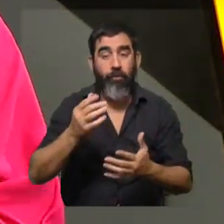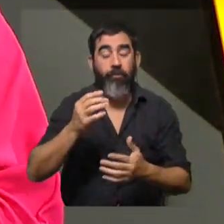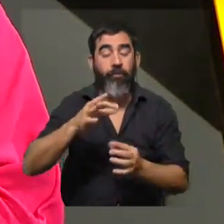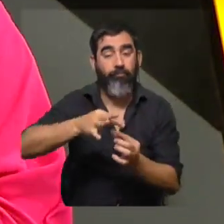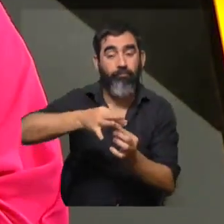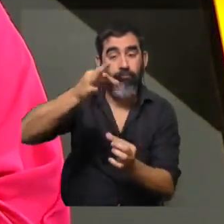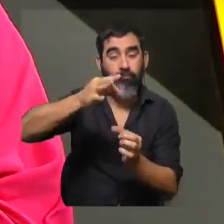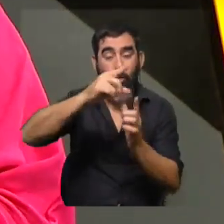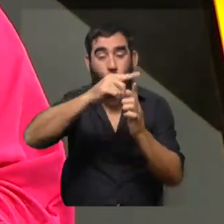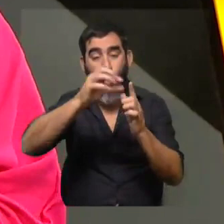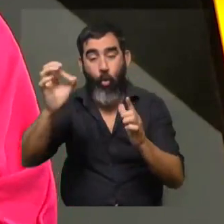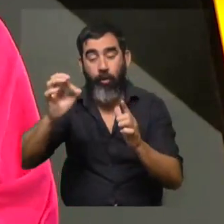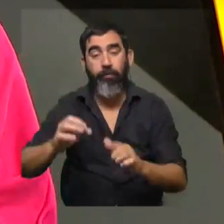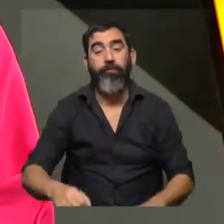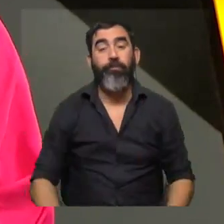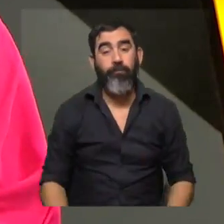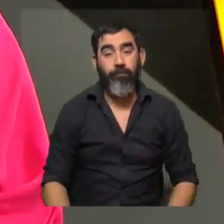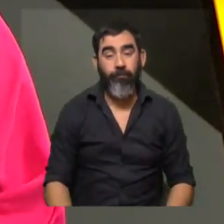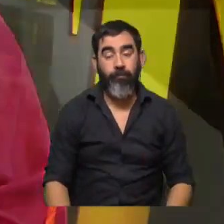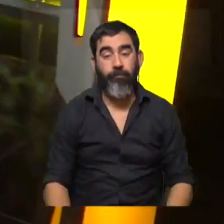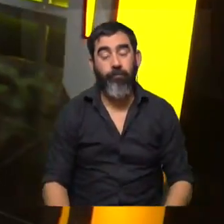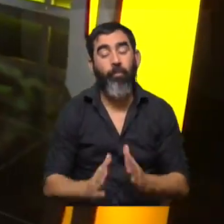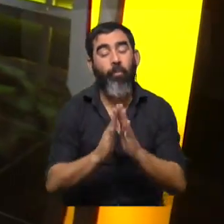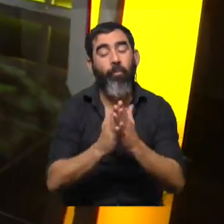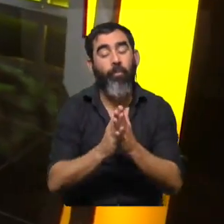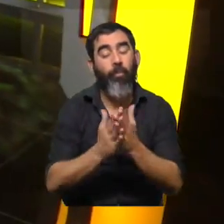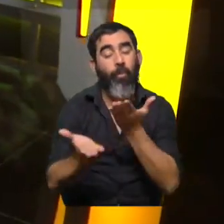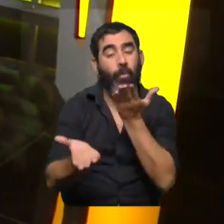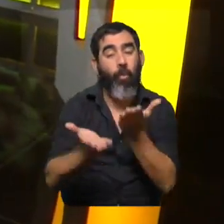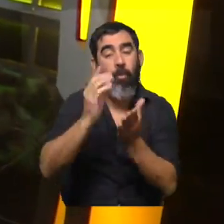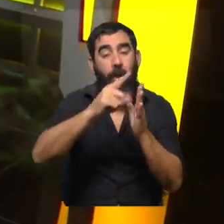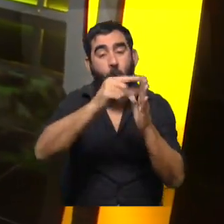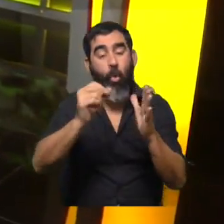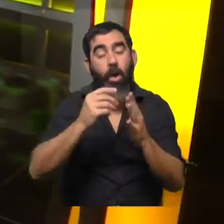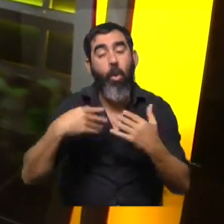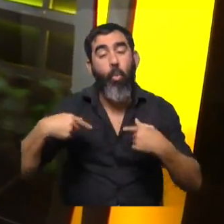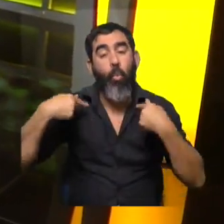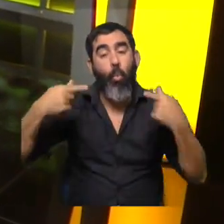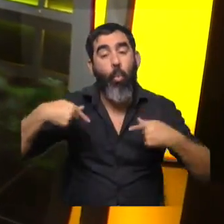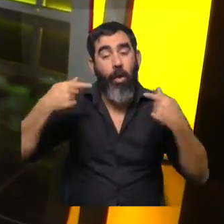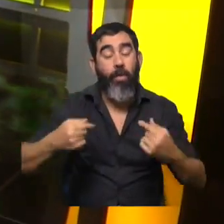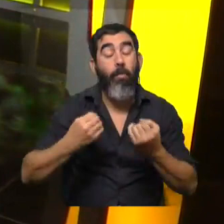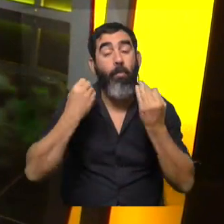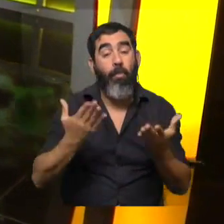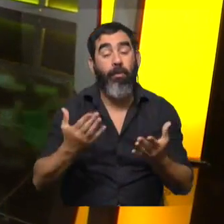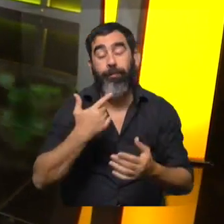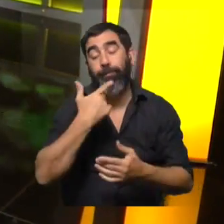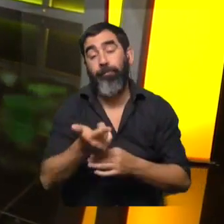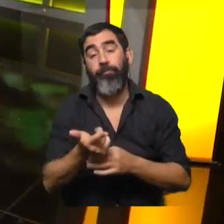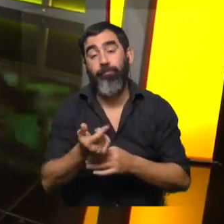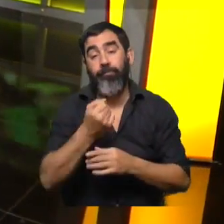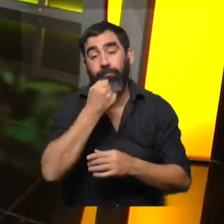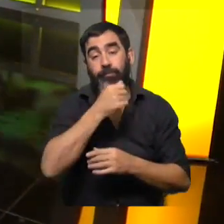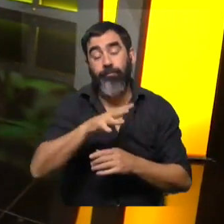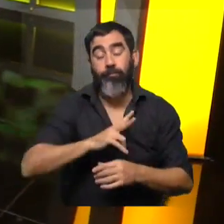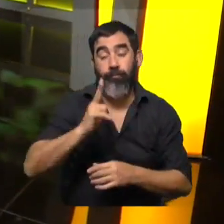raíz y las hojas. Y entonces en una parte del libro ellos comparan la hoja con la rueda, porque dicen que, como por ejemplo en la historia